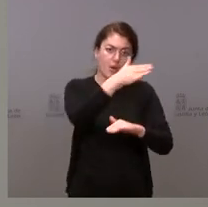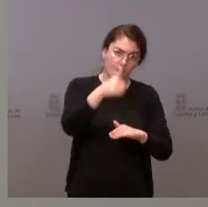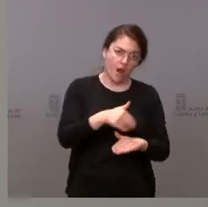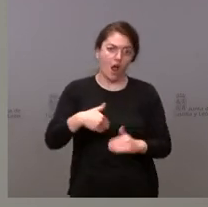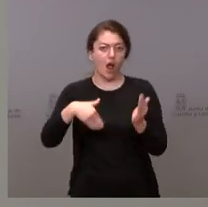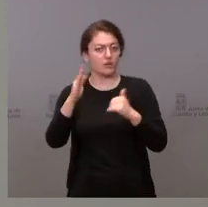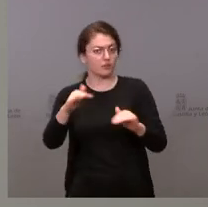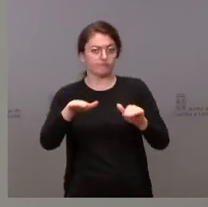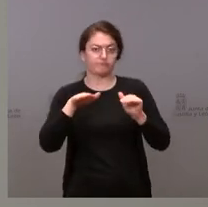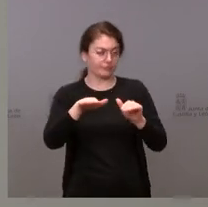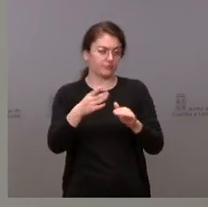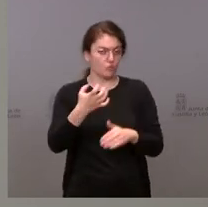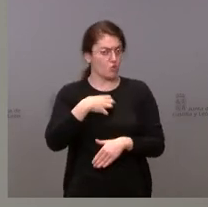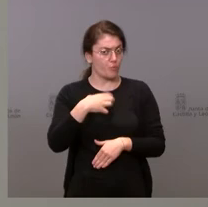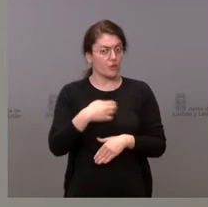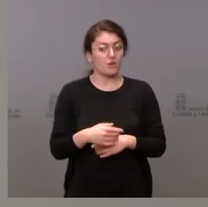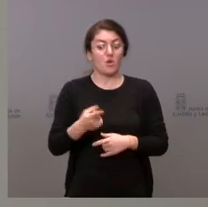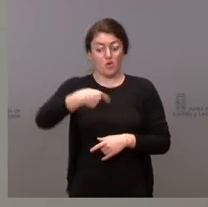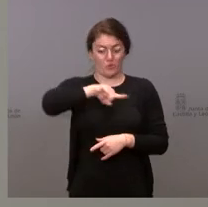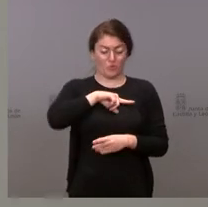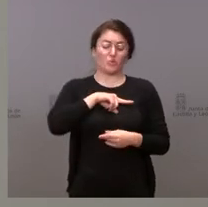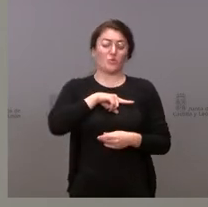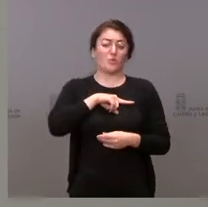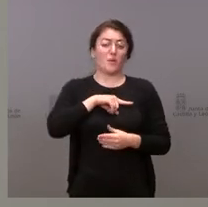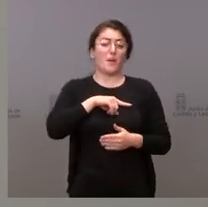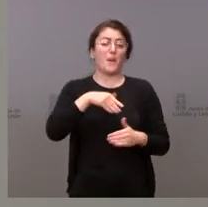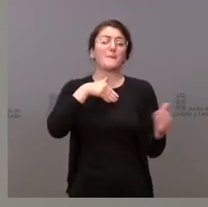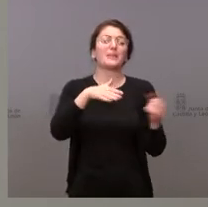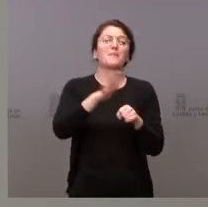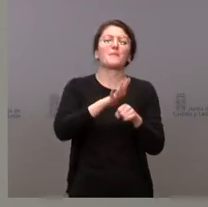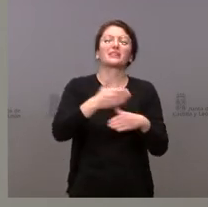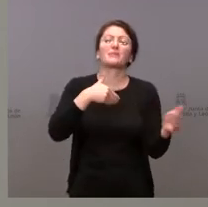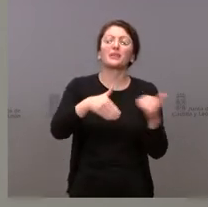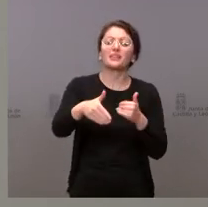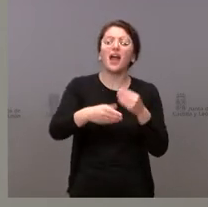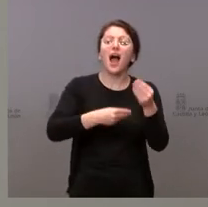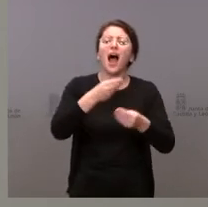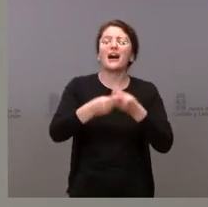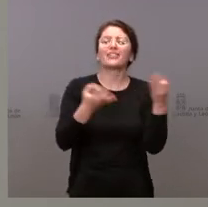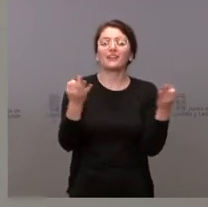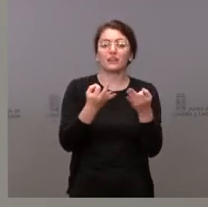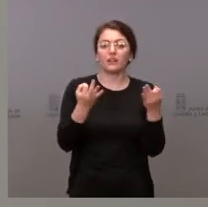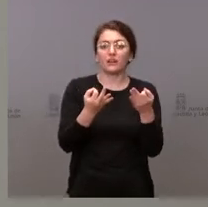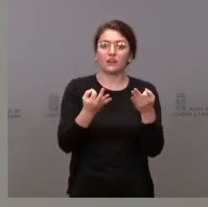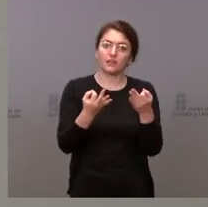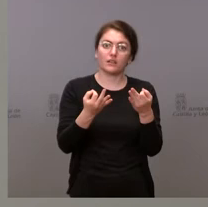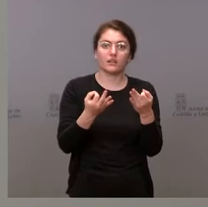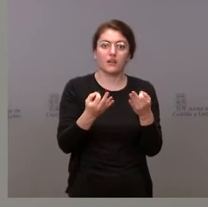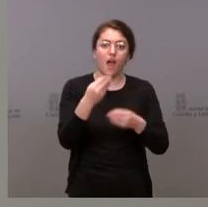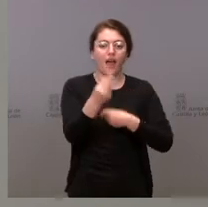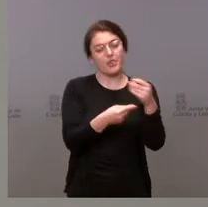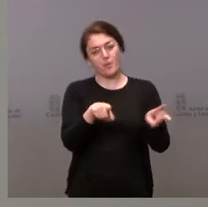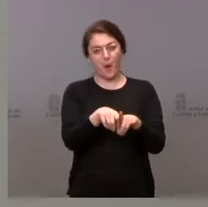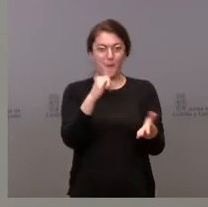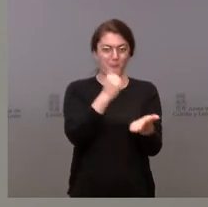nosotros no obstante vamos a implementar a partir del próximo martes y lo vamos a hacer de modo digamos que pilotó en algunas áreas